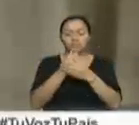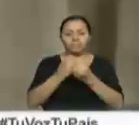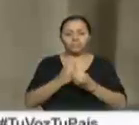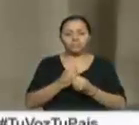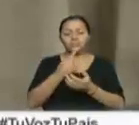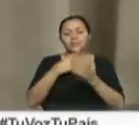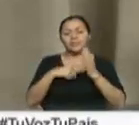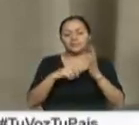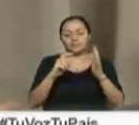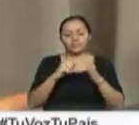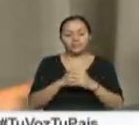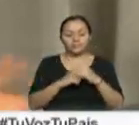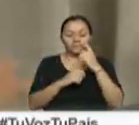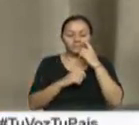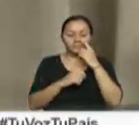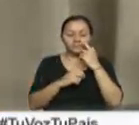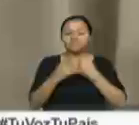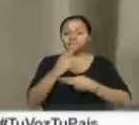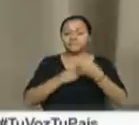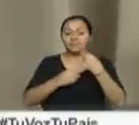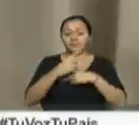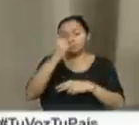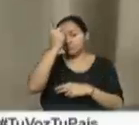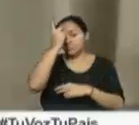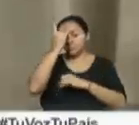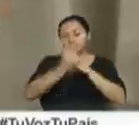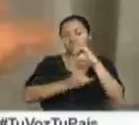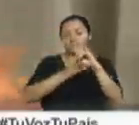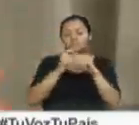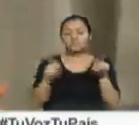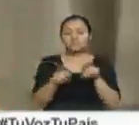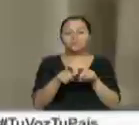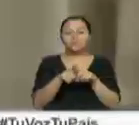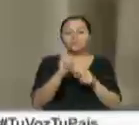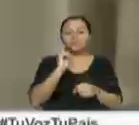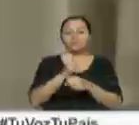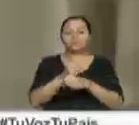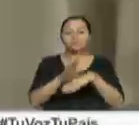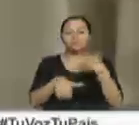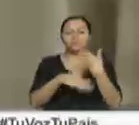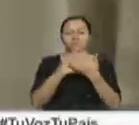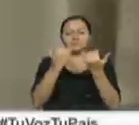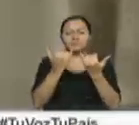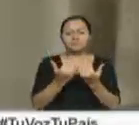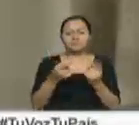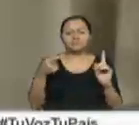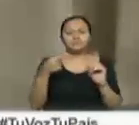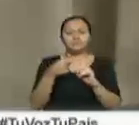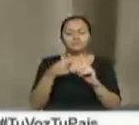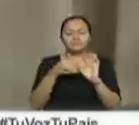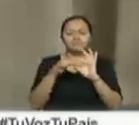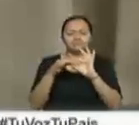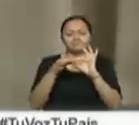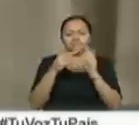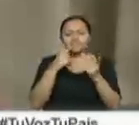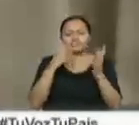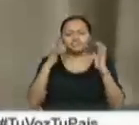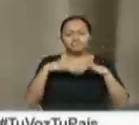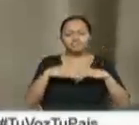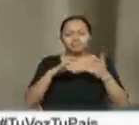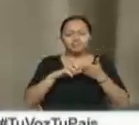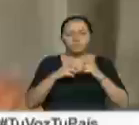ejemplo, renegociar deuda externa. Como los que mandaban a los que tienen deuda externa, pues renegociaban, la renegociación era un